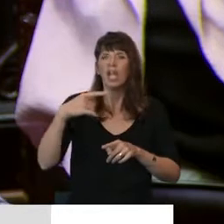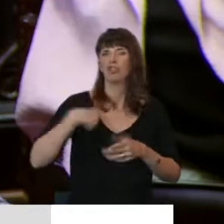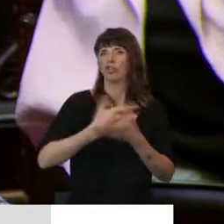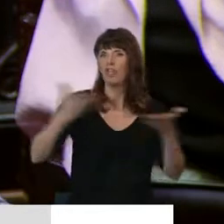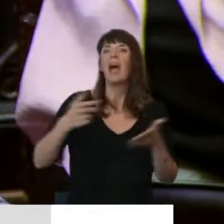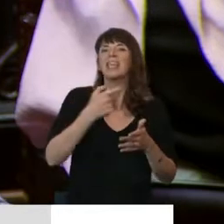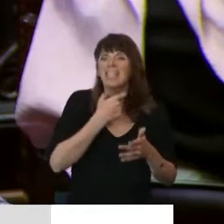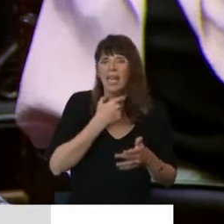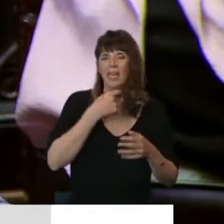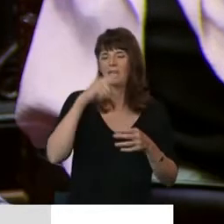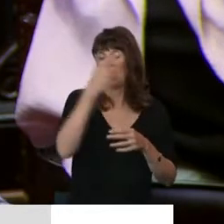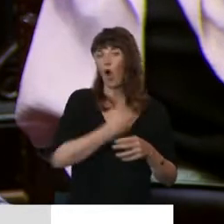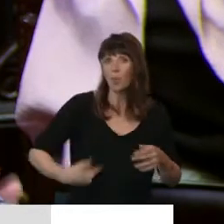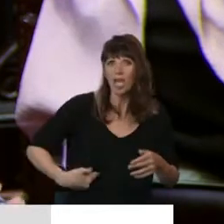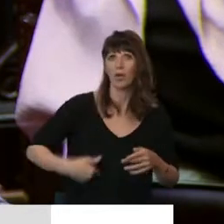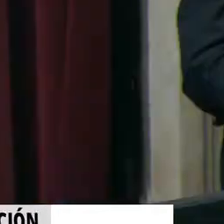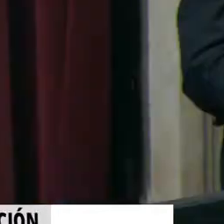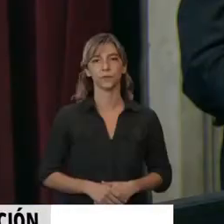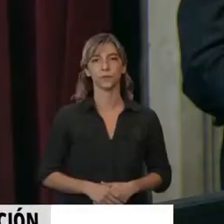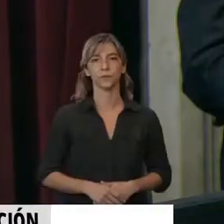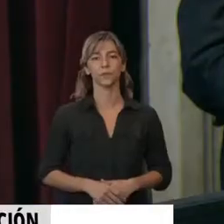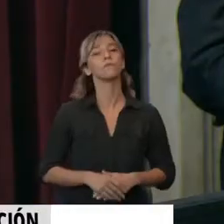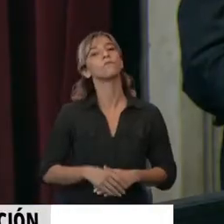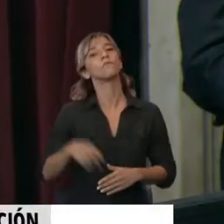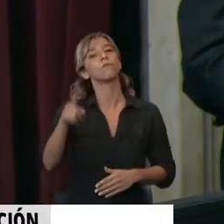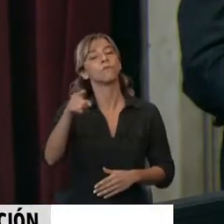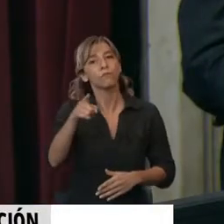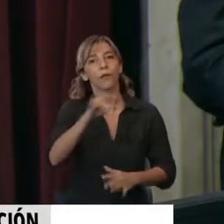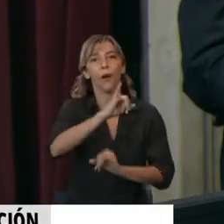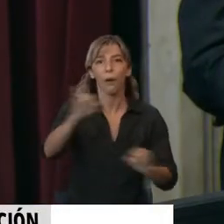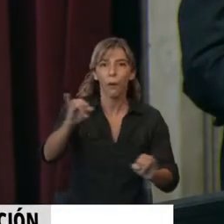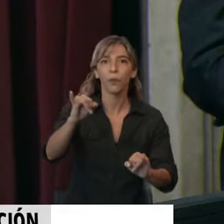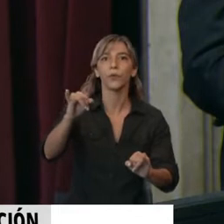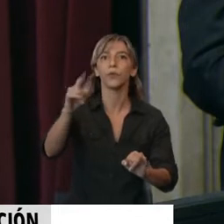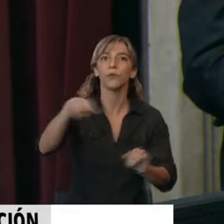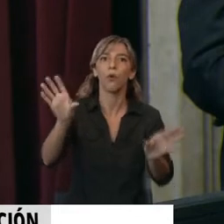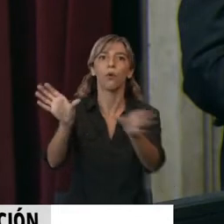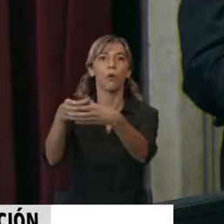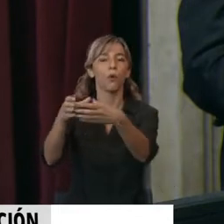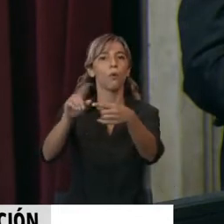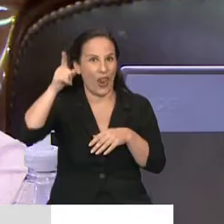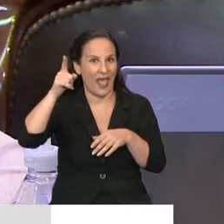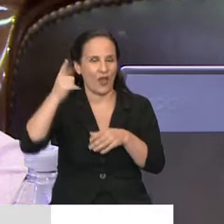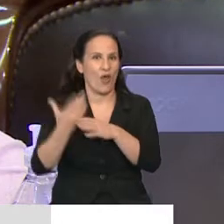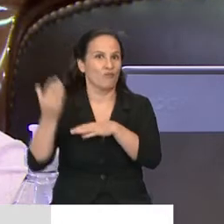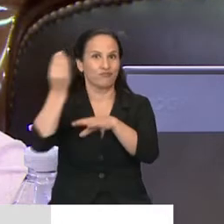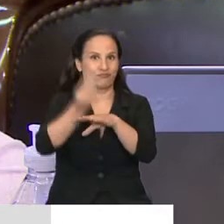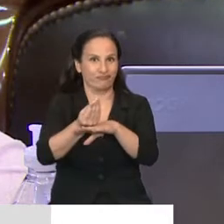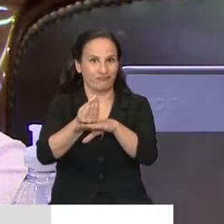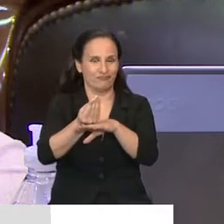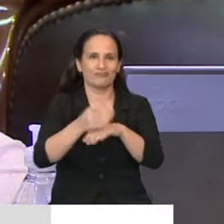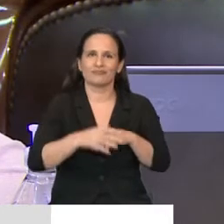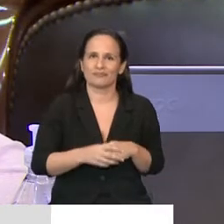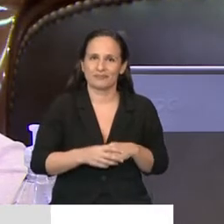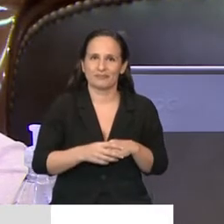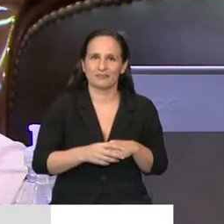en tanto el proyecto de la economía del conocimiento fue aprobado con 246 votos afirmativos la